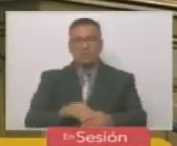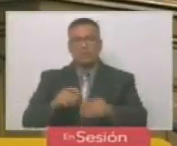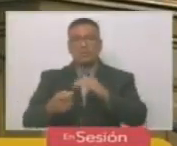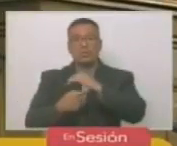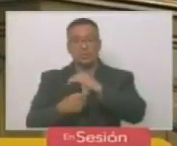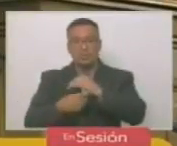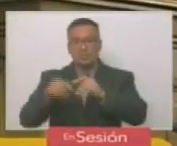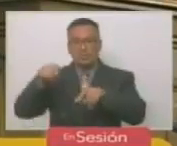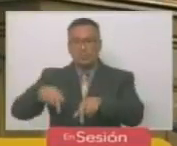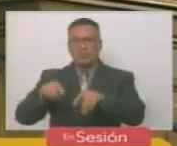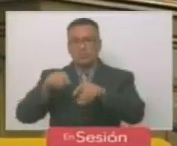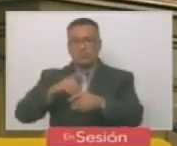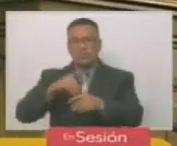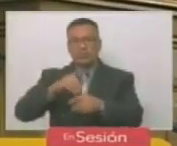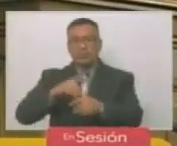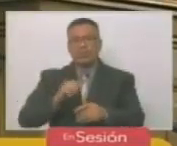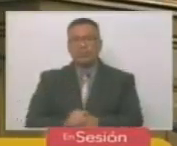y automatizado